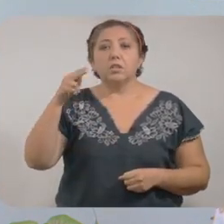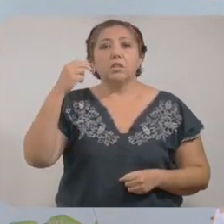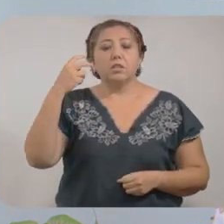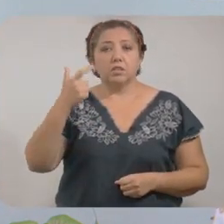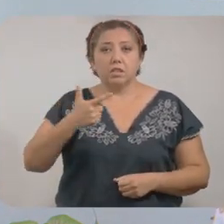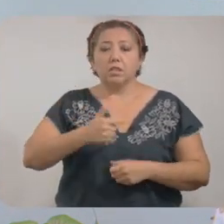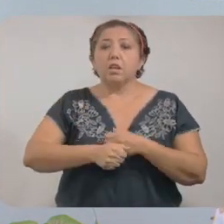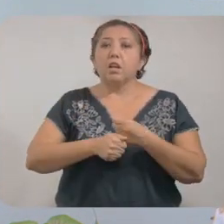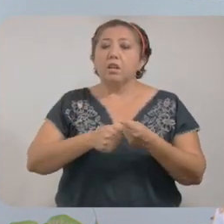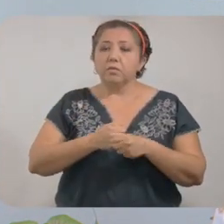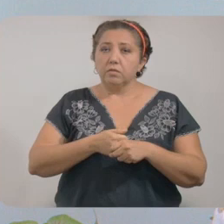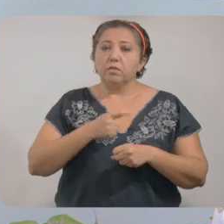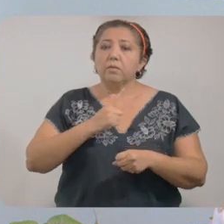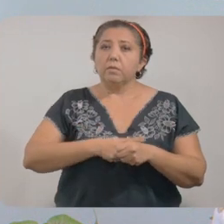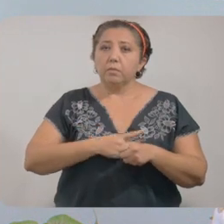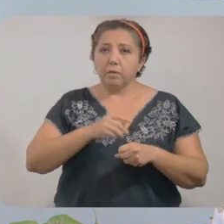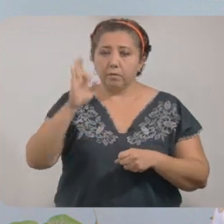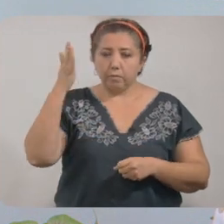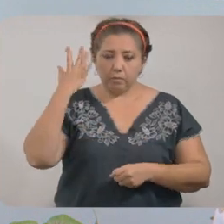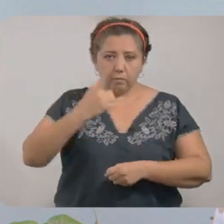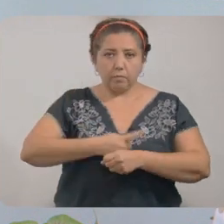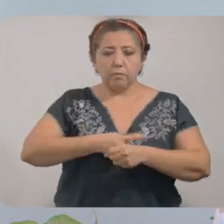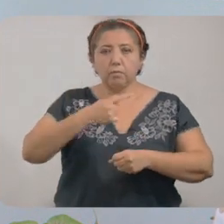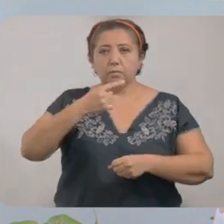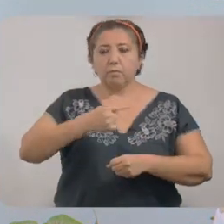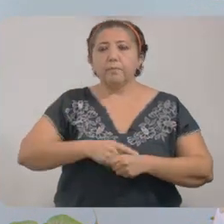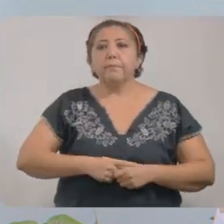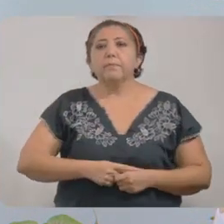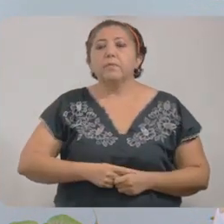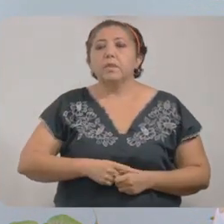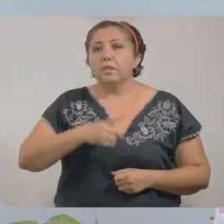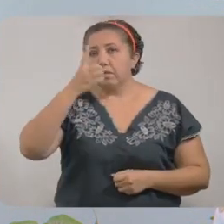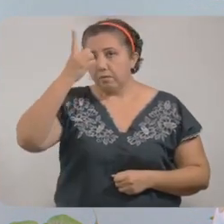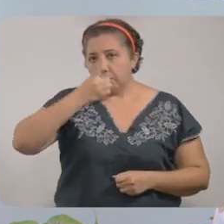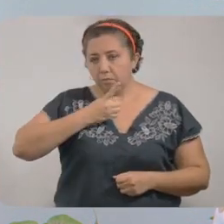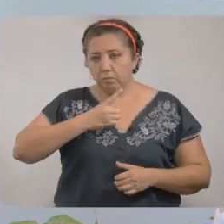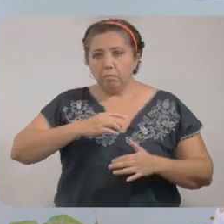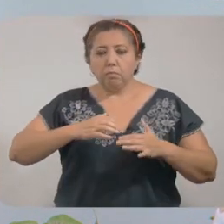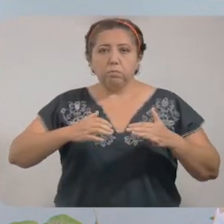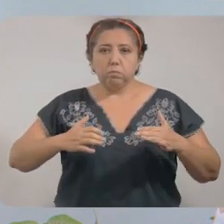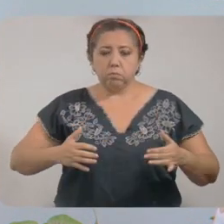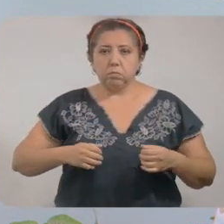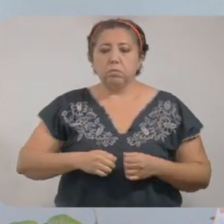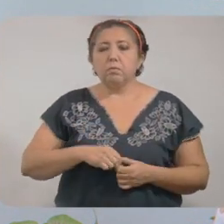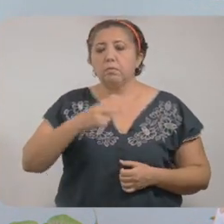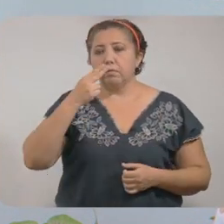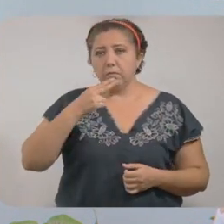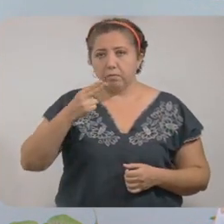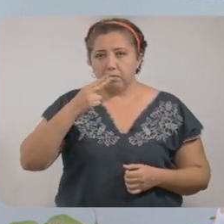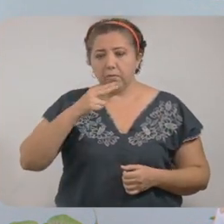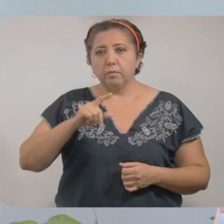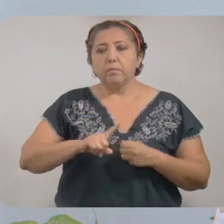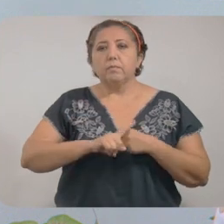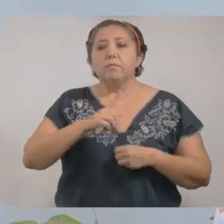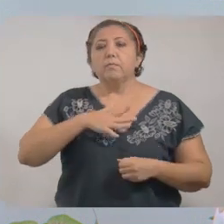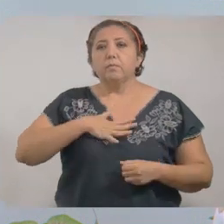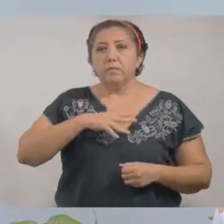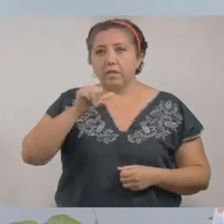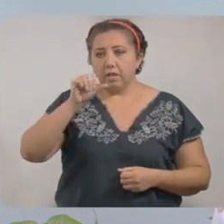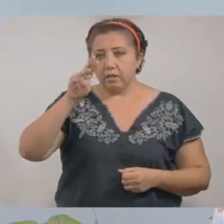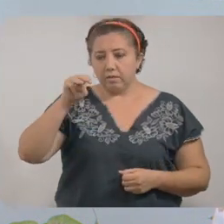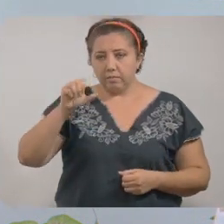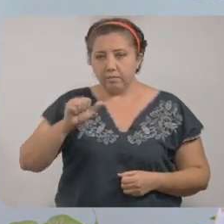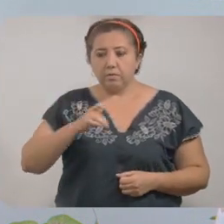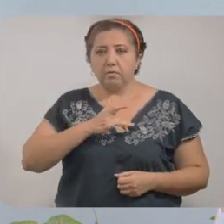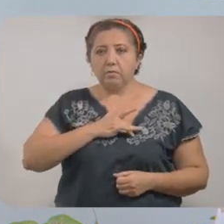sus principales enfermedades fueron hipertensión es de la sistémica diabetes obesidad tabaquismo epoc asma y